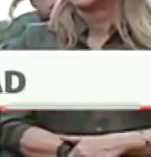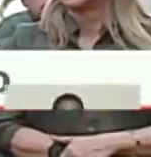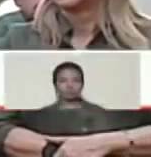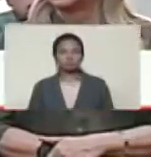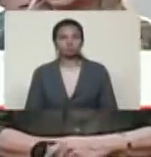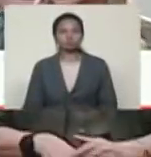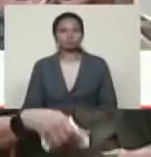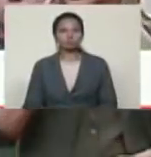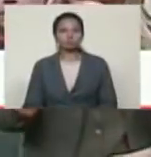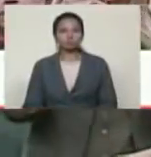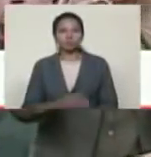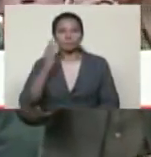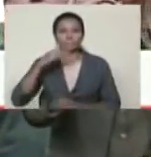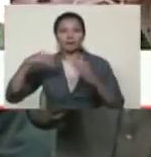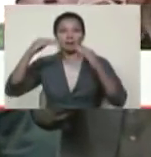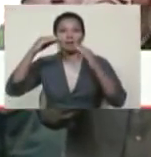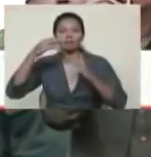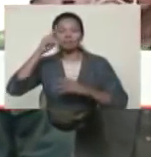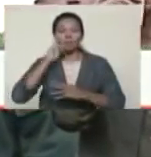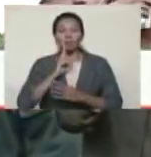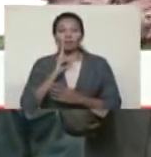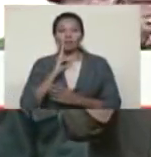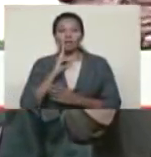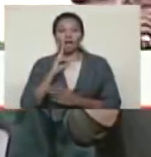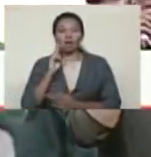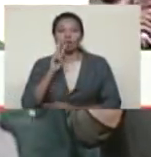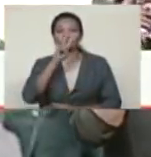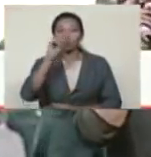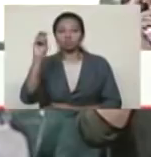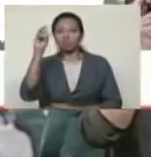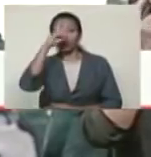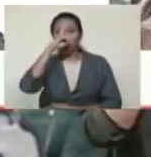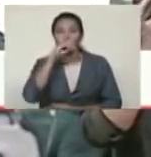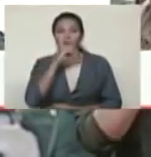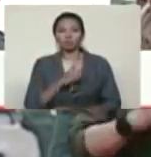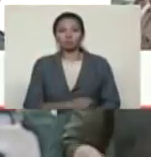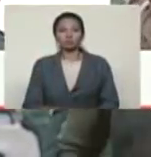al más grande bolivariano en 200 años,